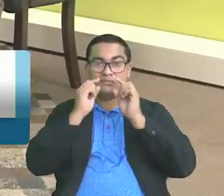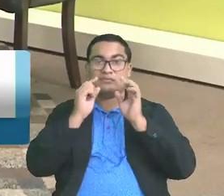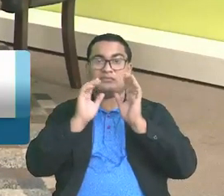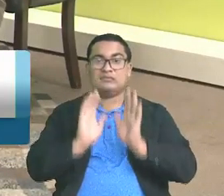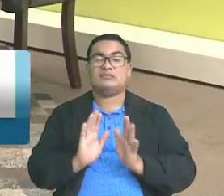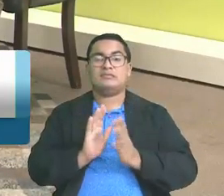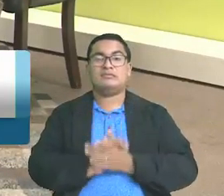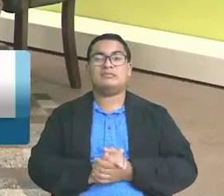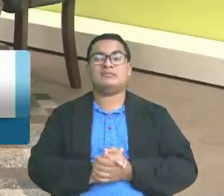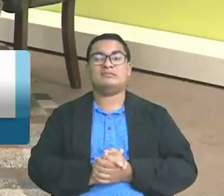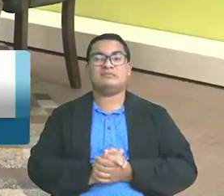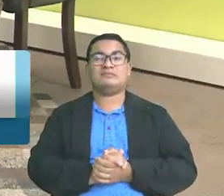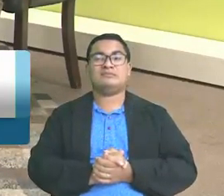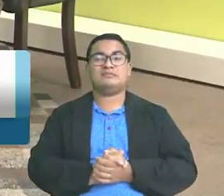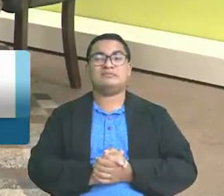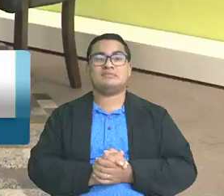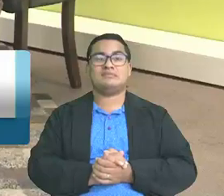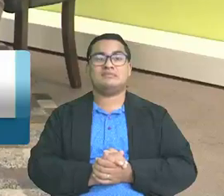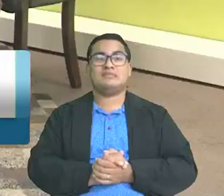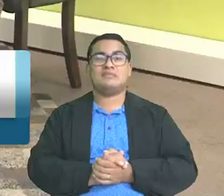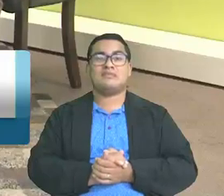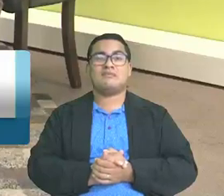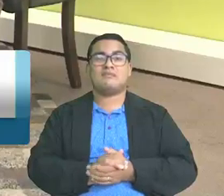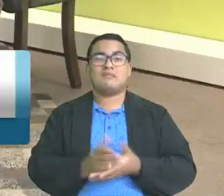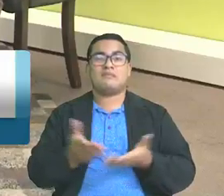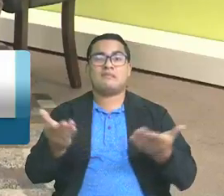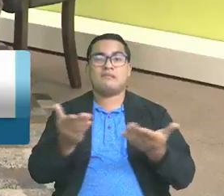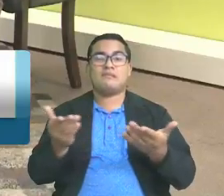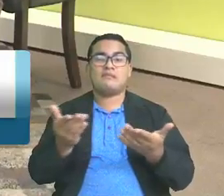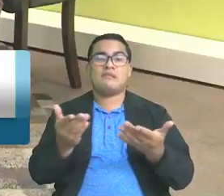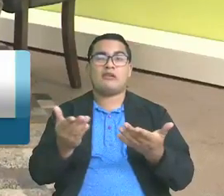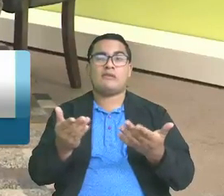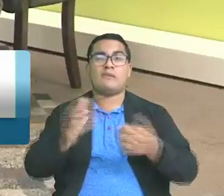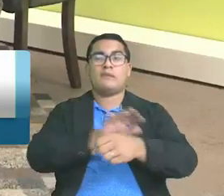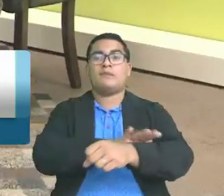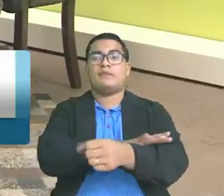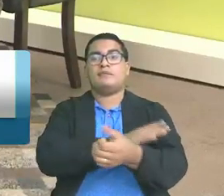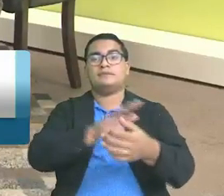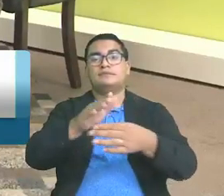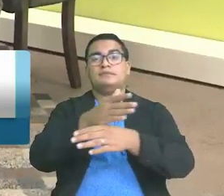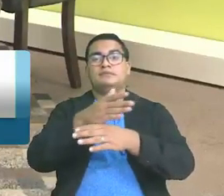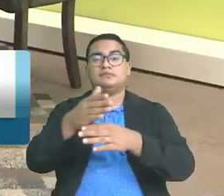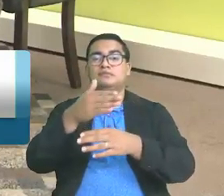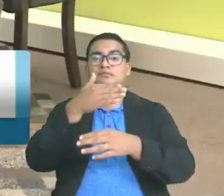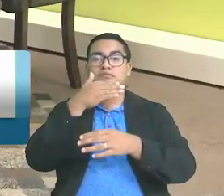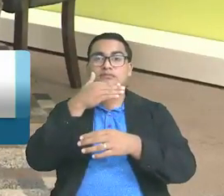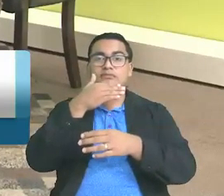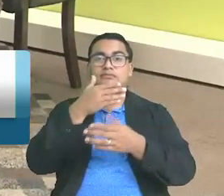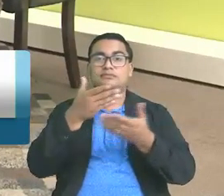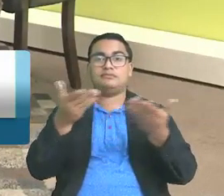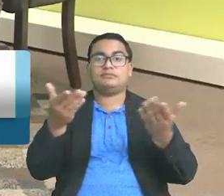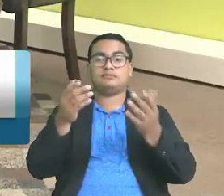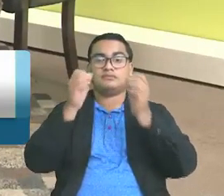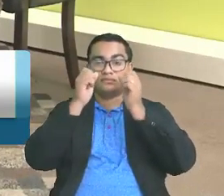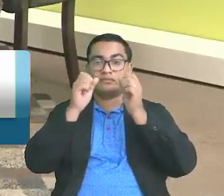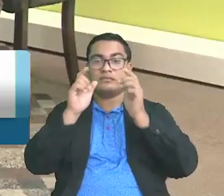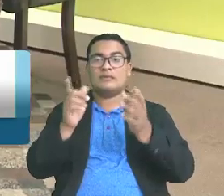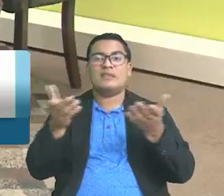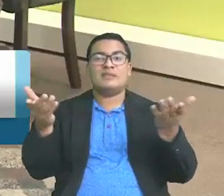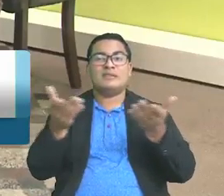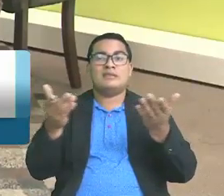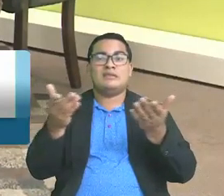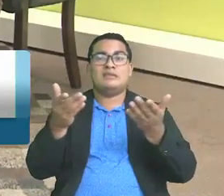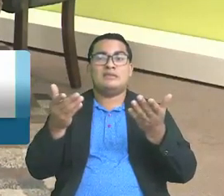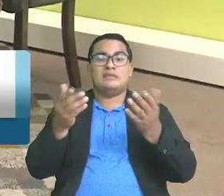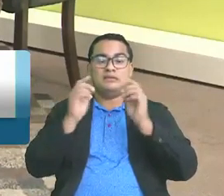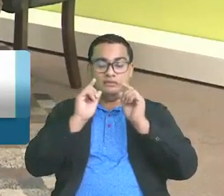Ok, entonces, ¿cómo disminuir los síntomas? La mayor complicación o lo que más nos asustaría es que